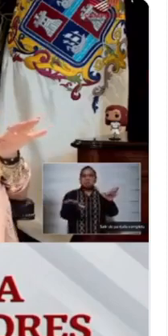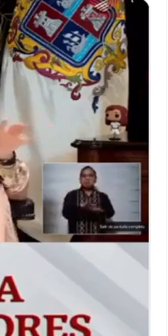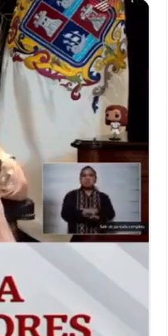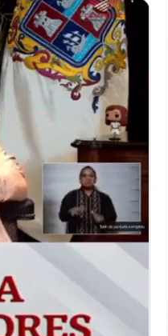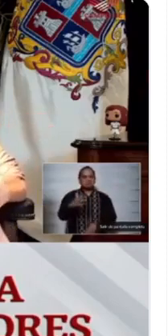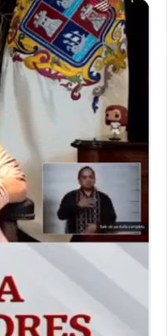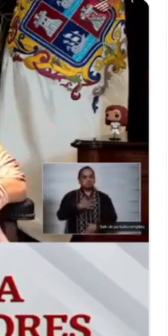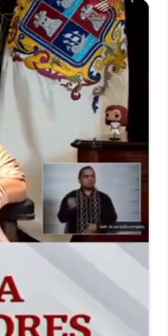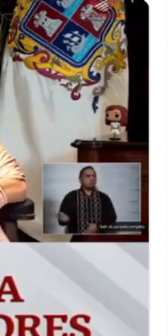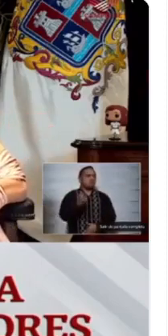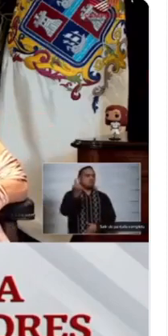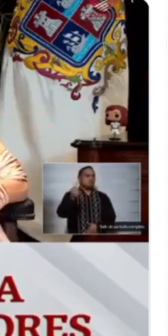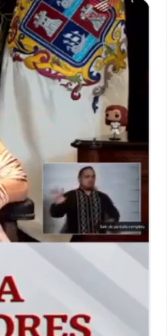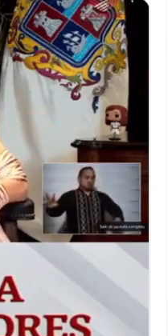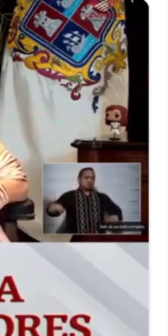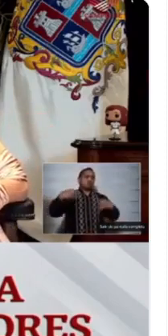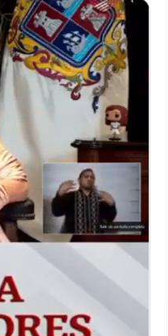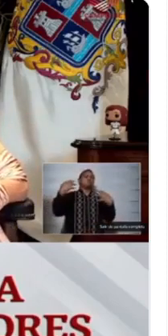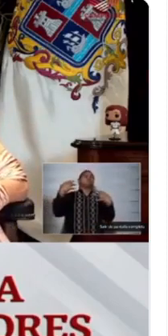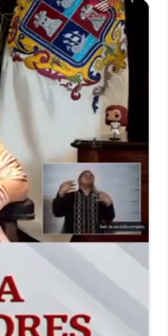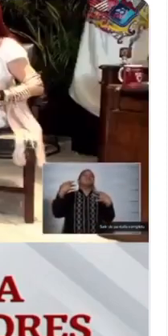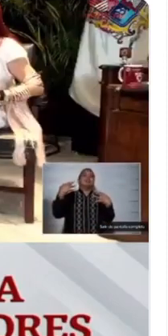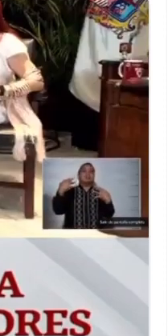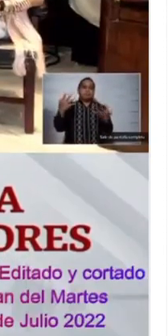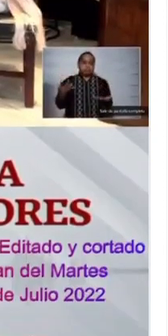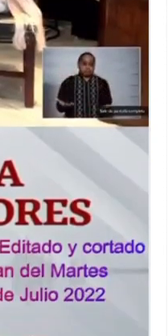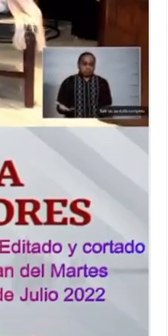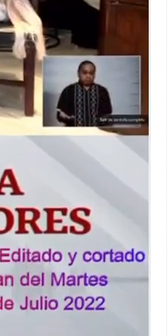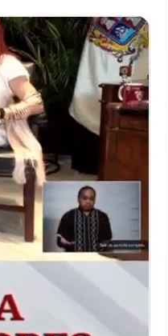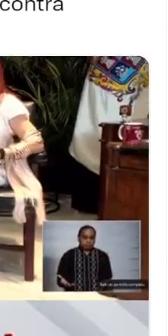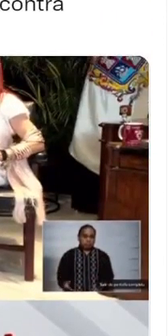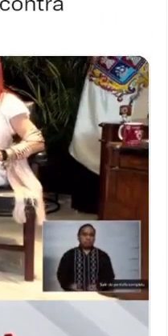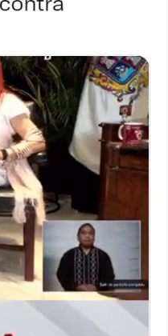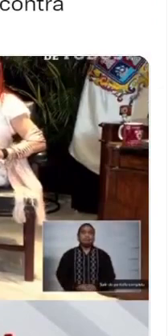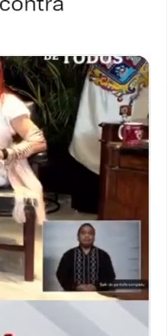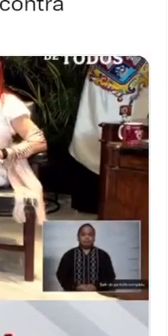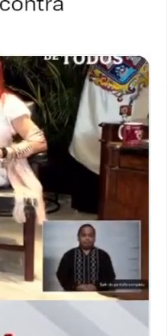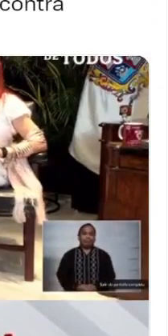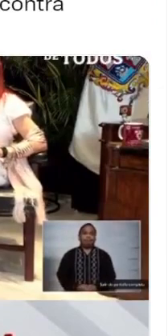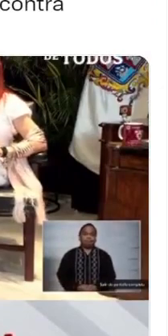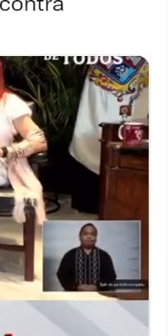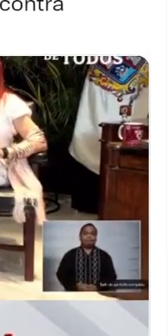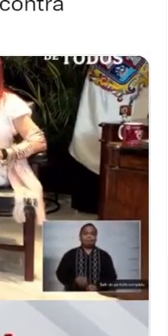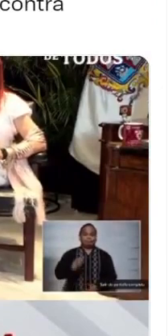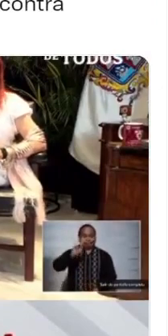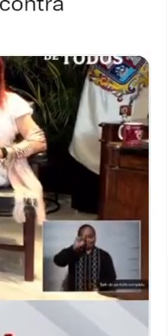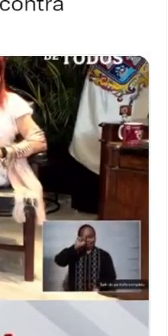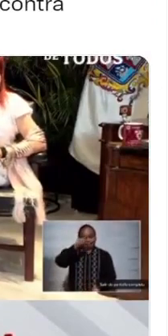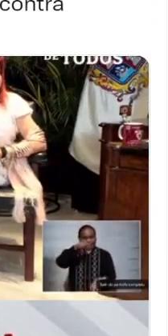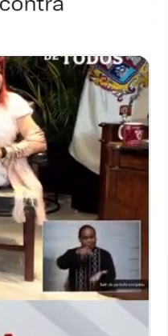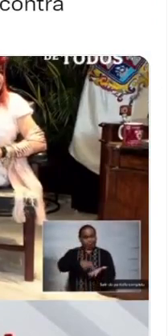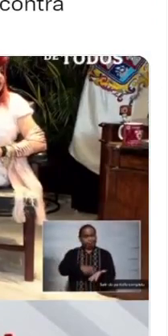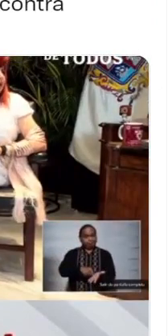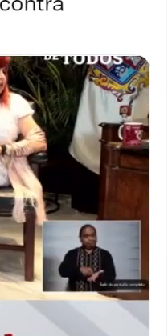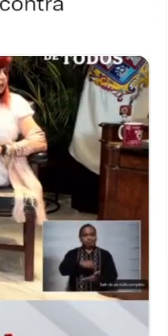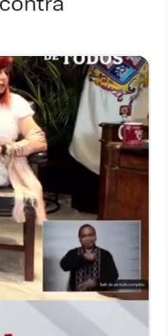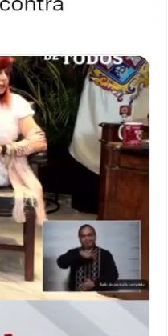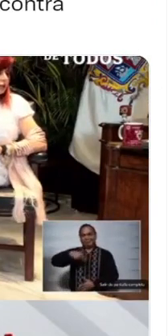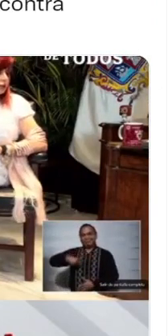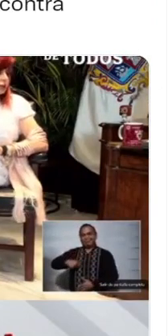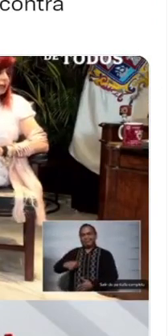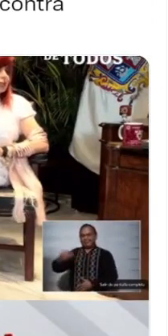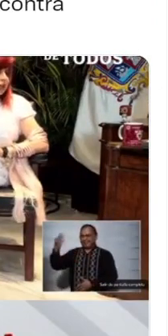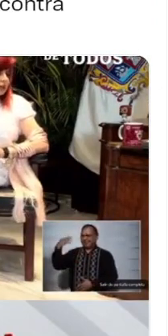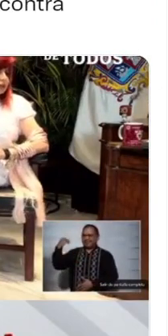entonces digo esas cosas también como pueden pero saber no lo miren sigo creyendo nosotros en la resistencia en